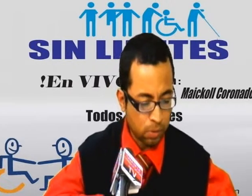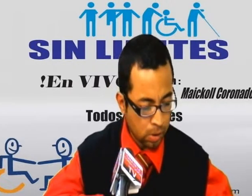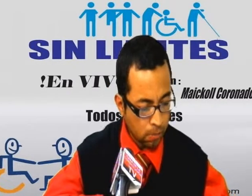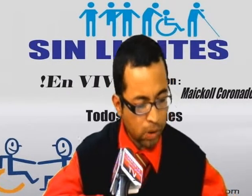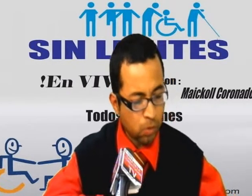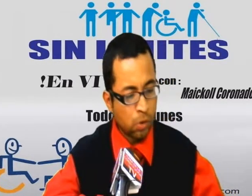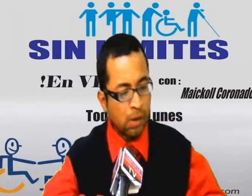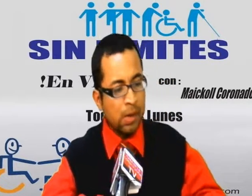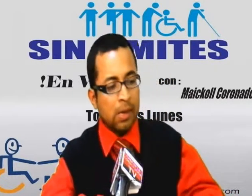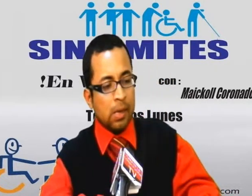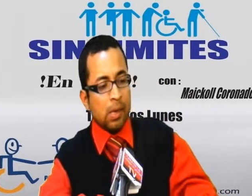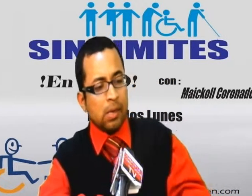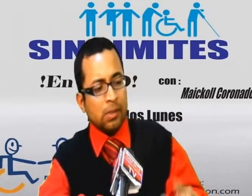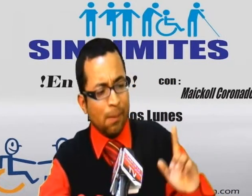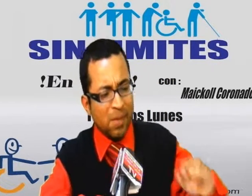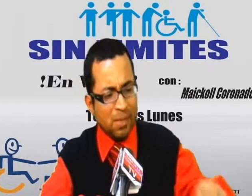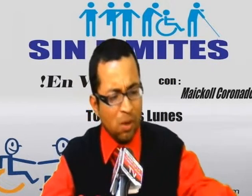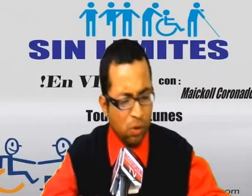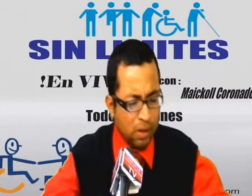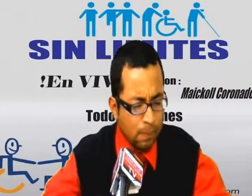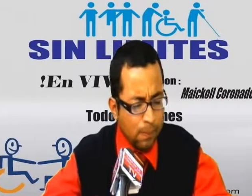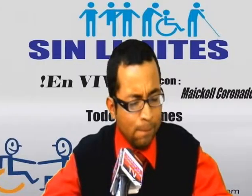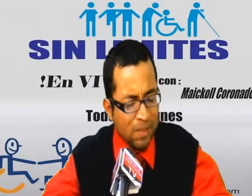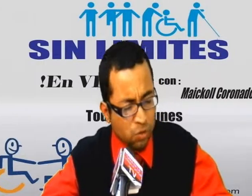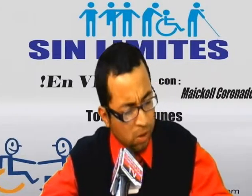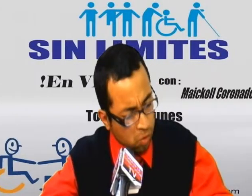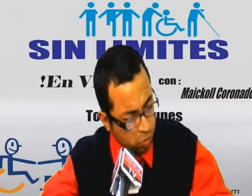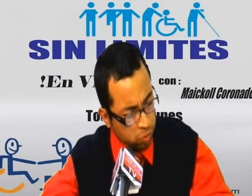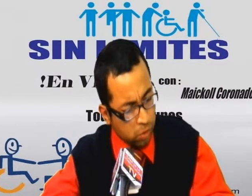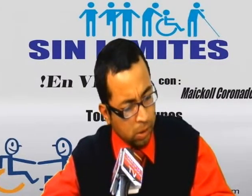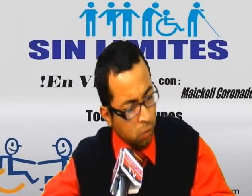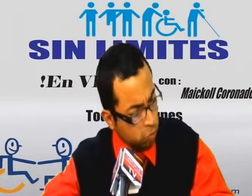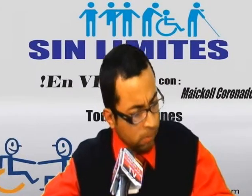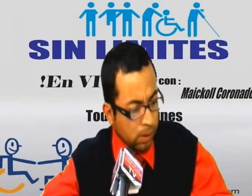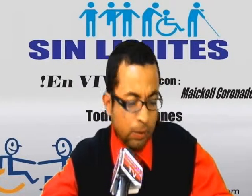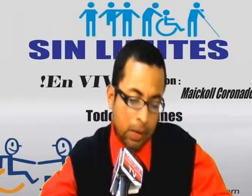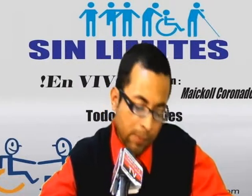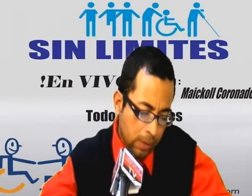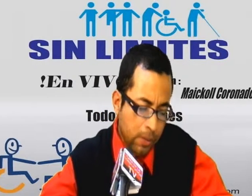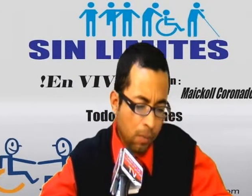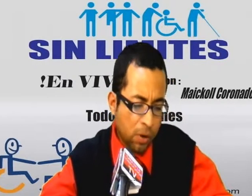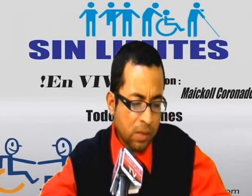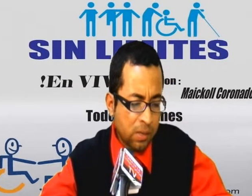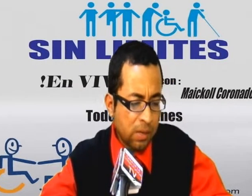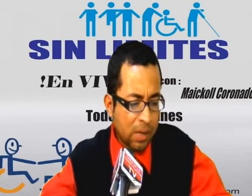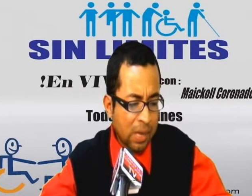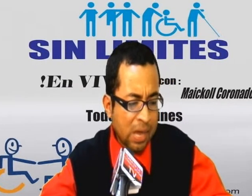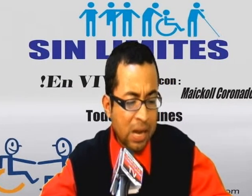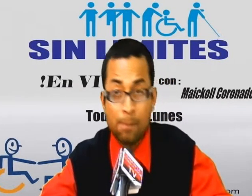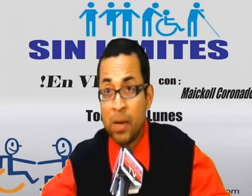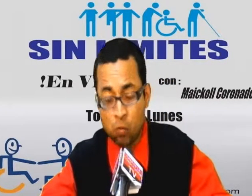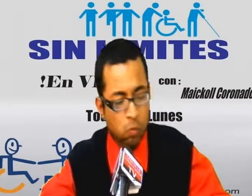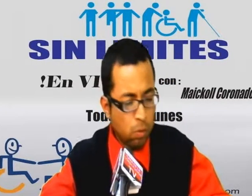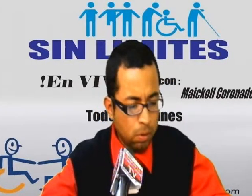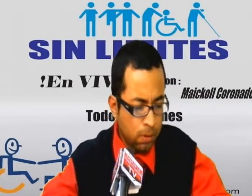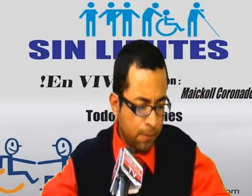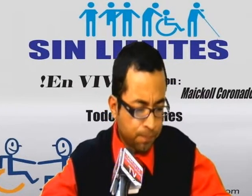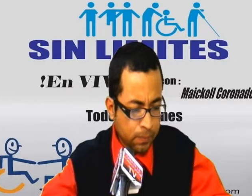mencionado. Bueno, también tengo que mencionar otro, que justamente, lamentablemente, tengo que decir que en el